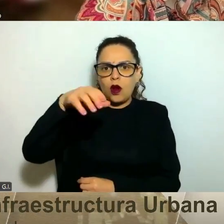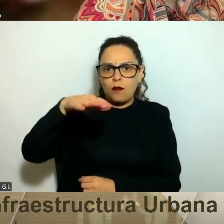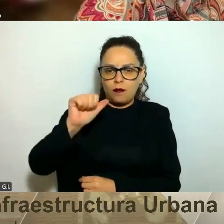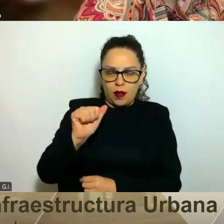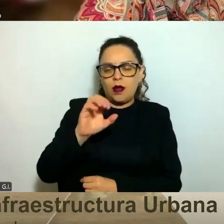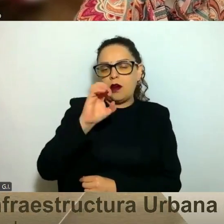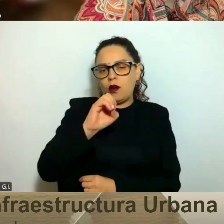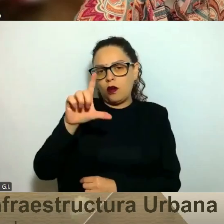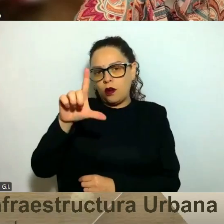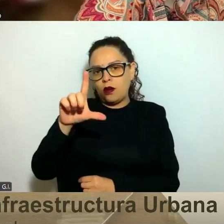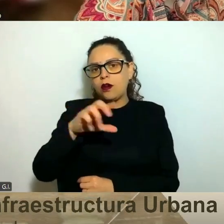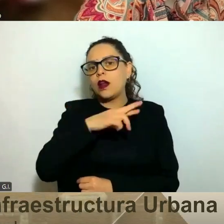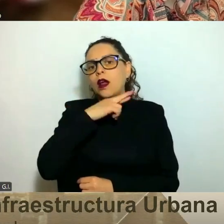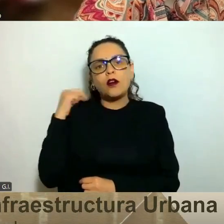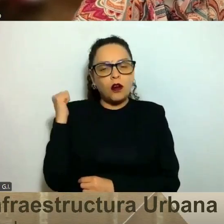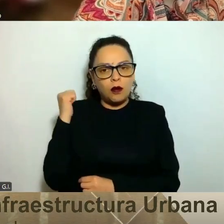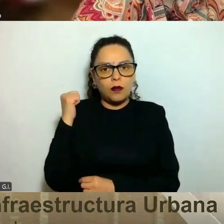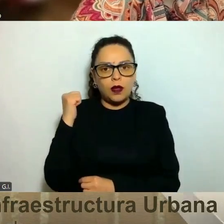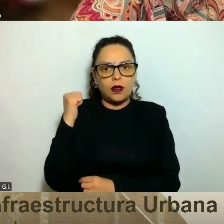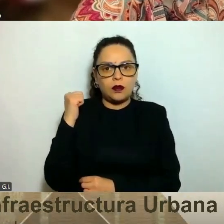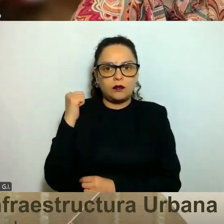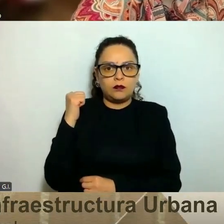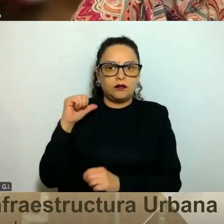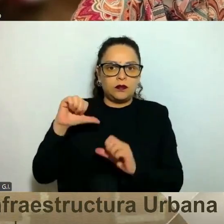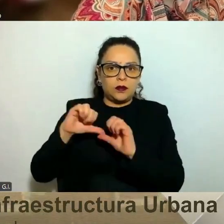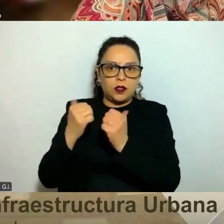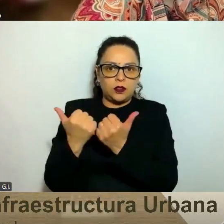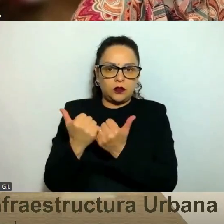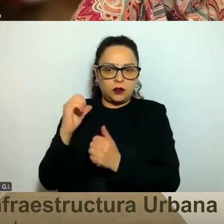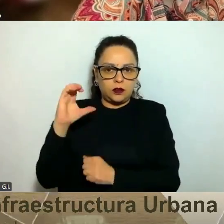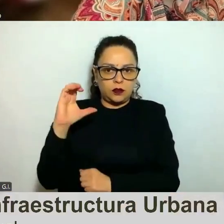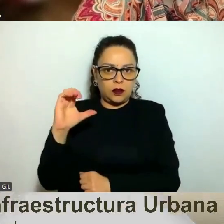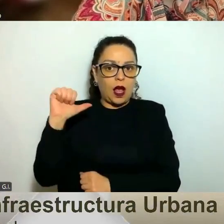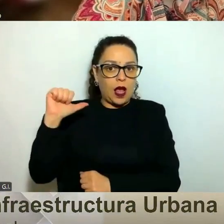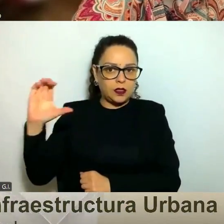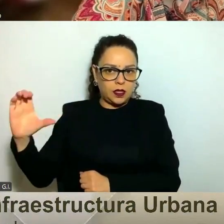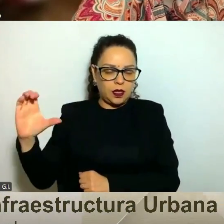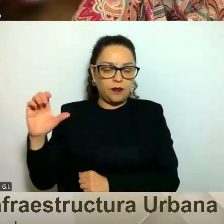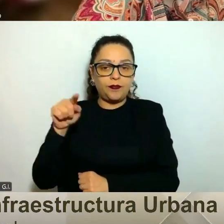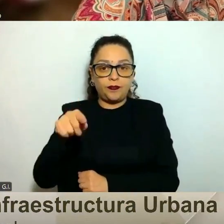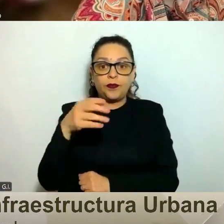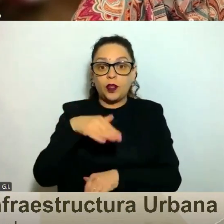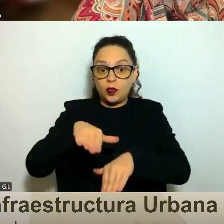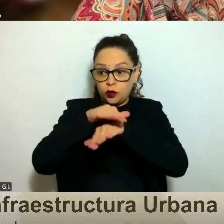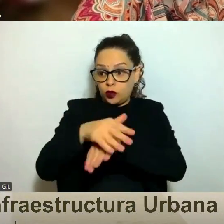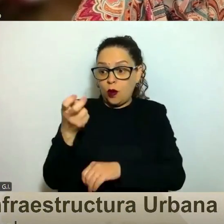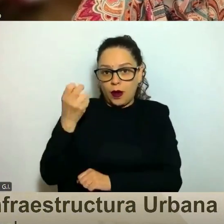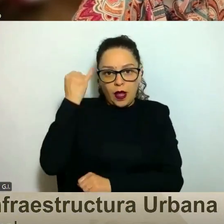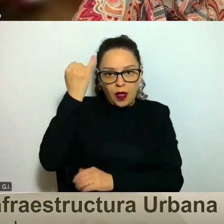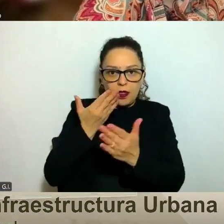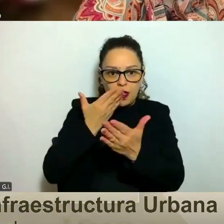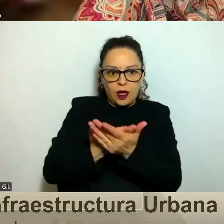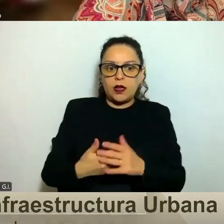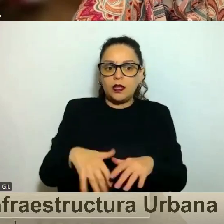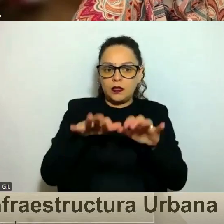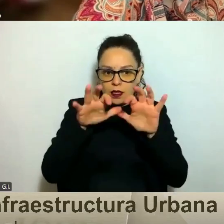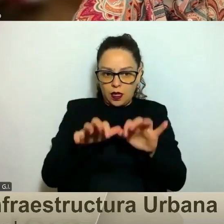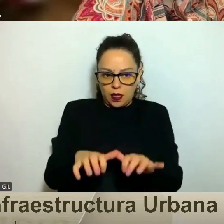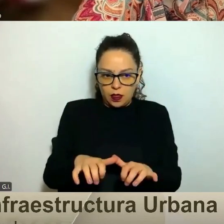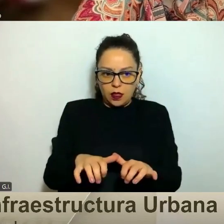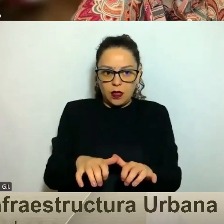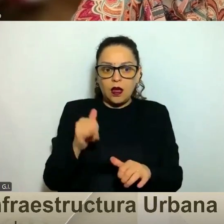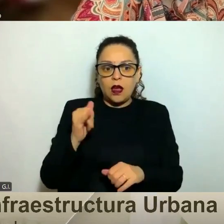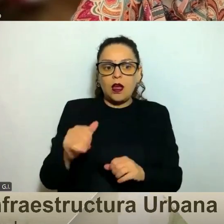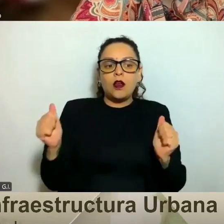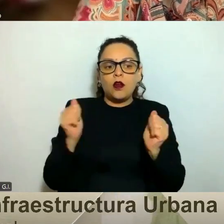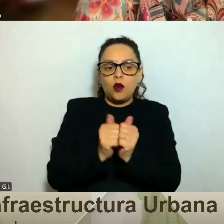Asociación Civil, hizo manifestaciones relacionadas con la iniciativa que se dictamina, y de igual manera un escrito de fecha 22